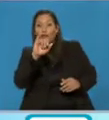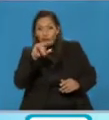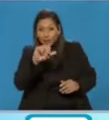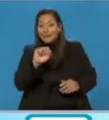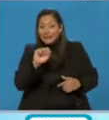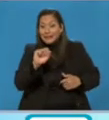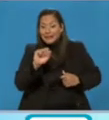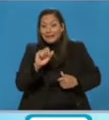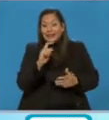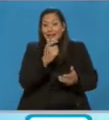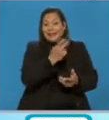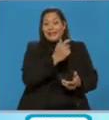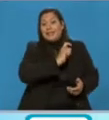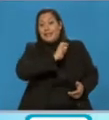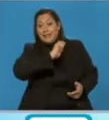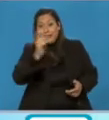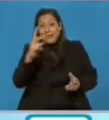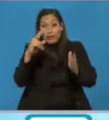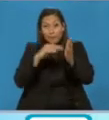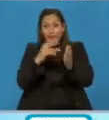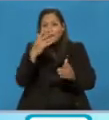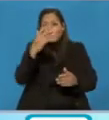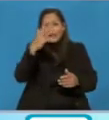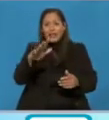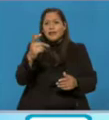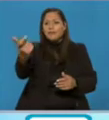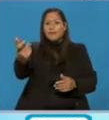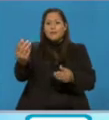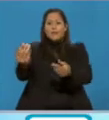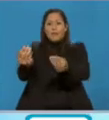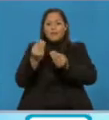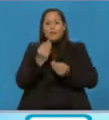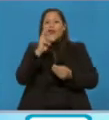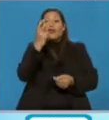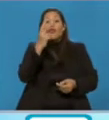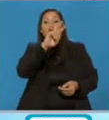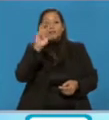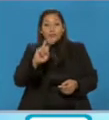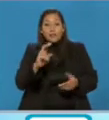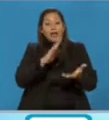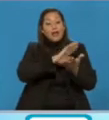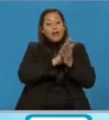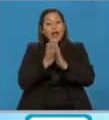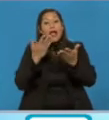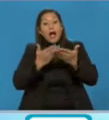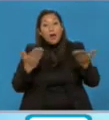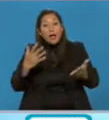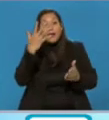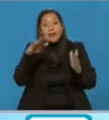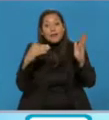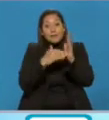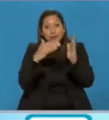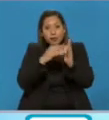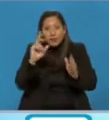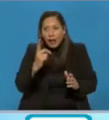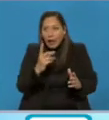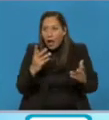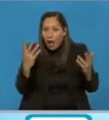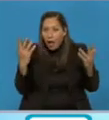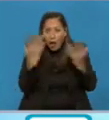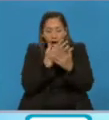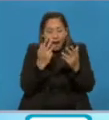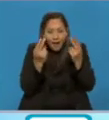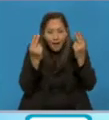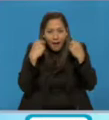10,000 Bitcoins que se pagaron en 2010 por 2 pizzas, hoy valen 10 millones de dólares. ¿Cómo?